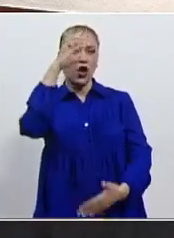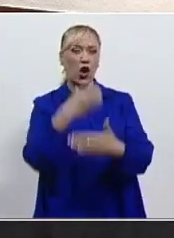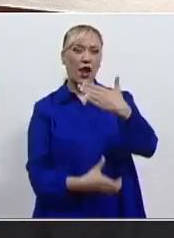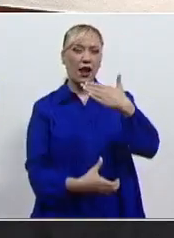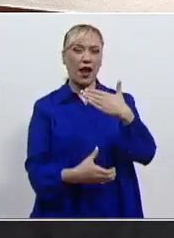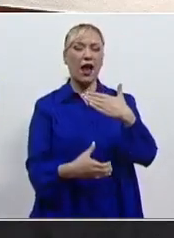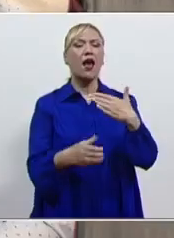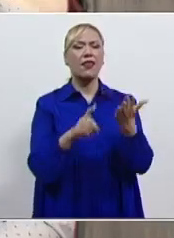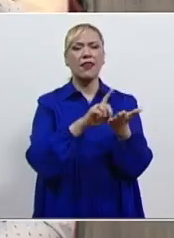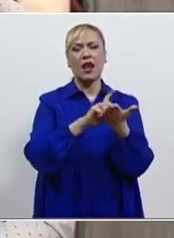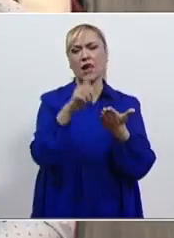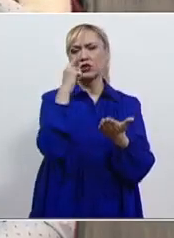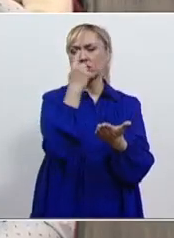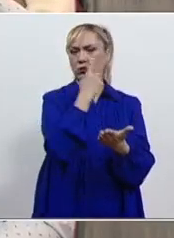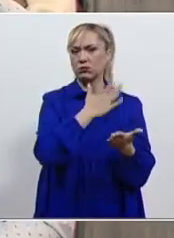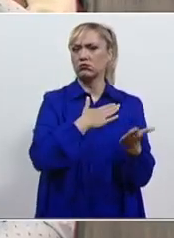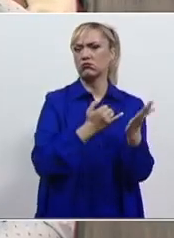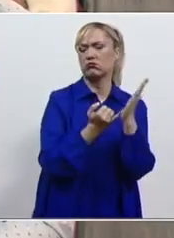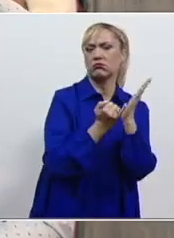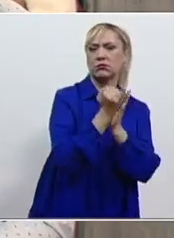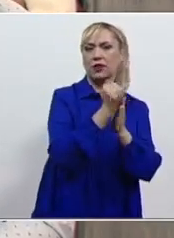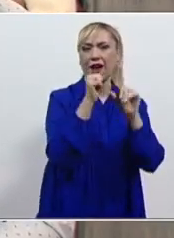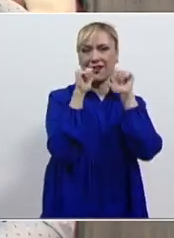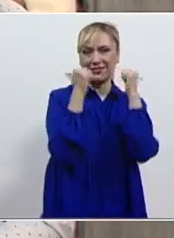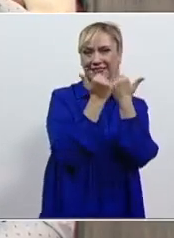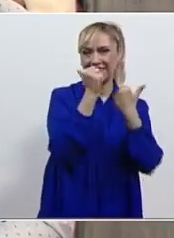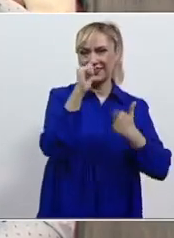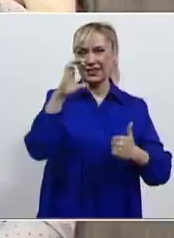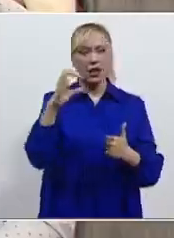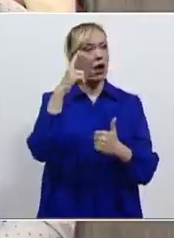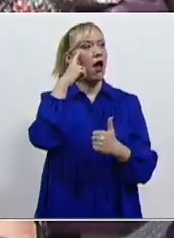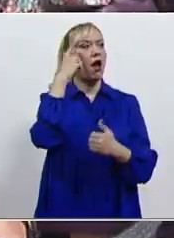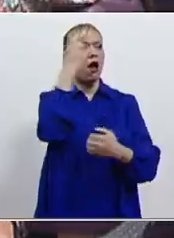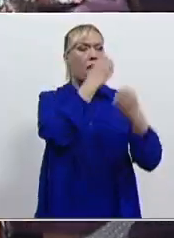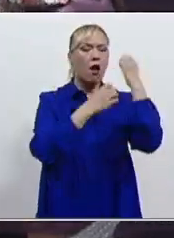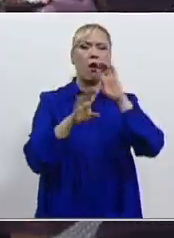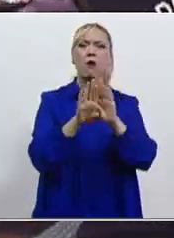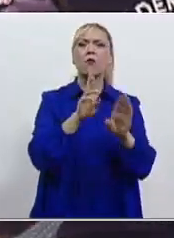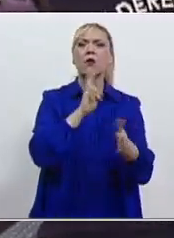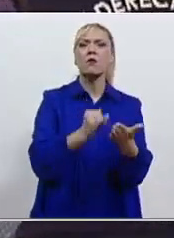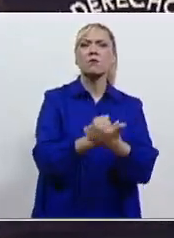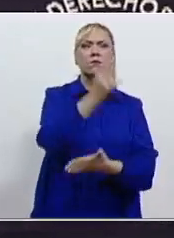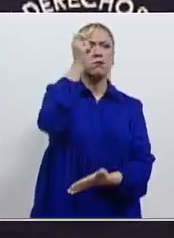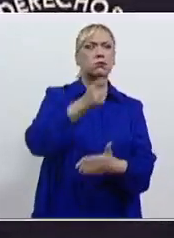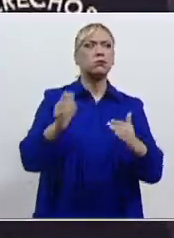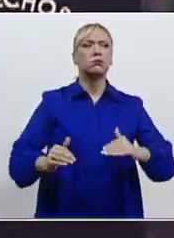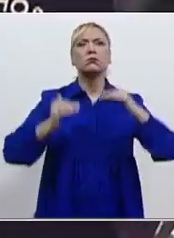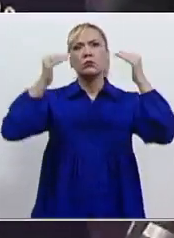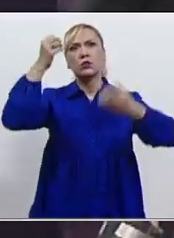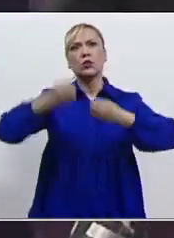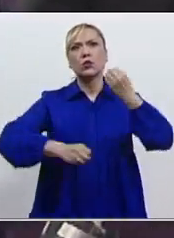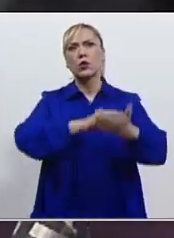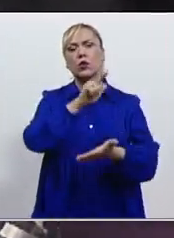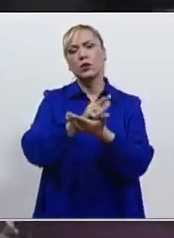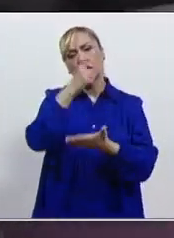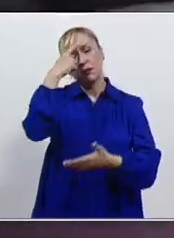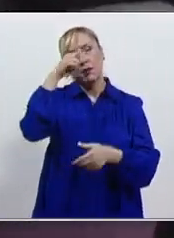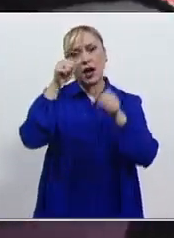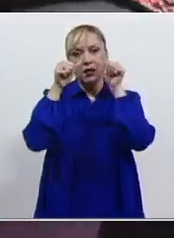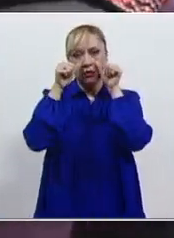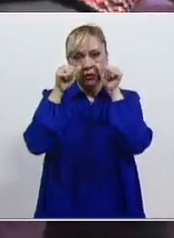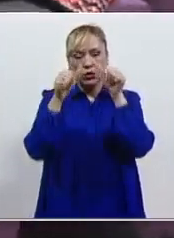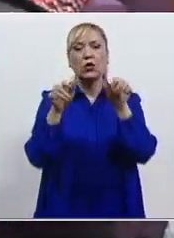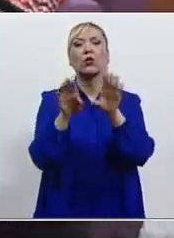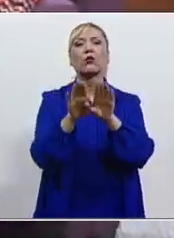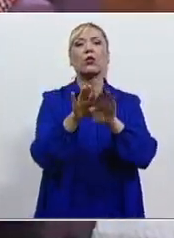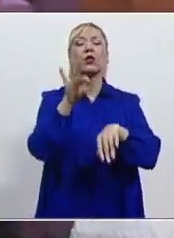a Decidir organizaron un análisis de los alcances de la sentencia de la Suprema Corte de Justicia de la Nación en materia de objeción de